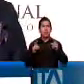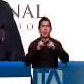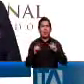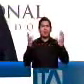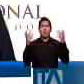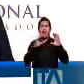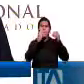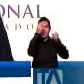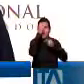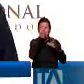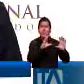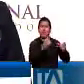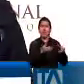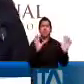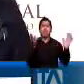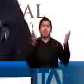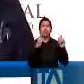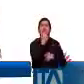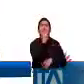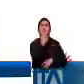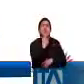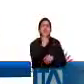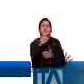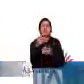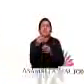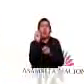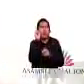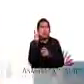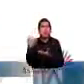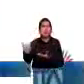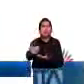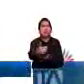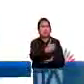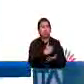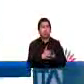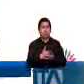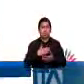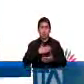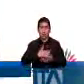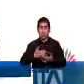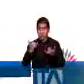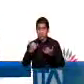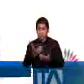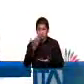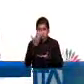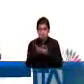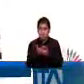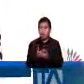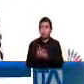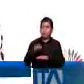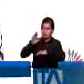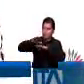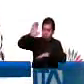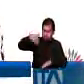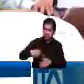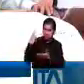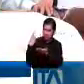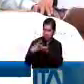el famoso informe de comisión, sino informe de posiciones. Esperamos y contamos que la moción presentada el día de hoy sea para llamar a juicio político a Pablo